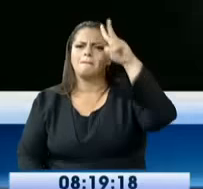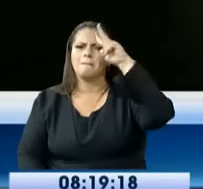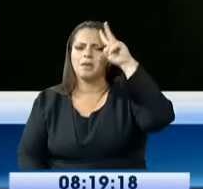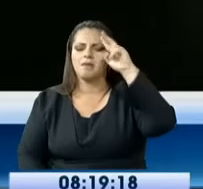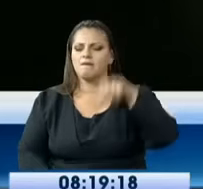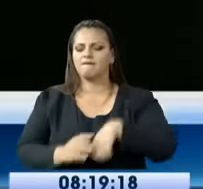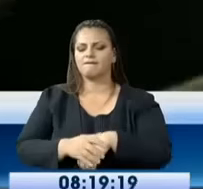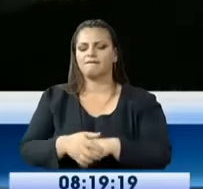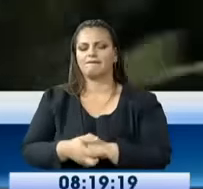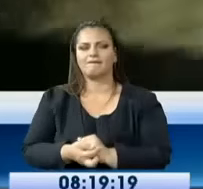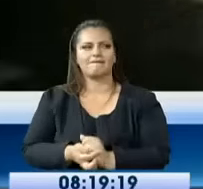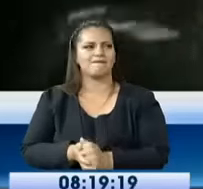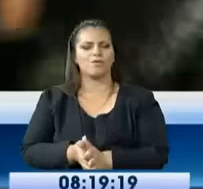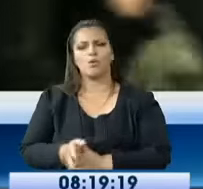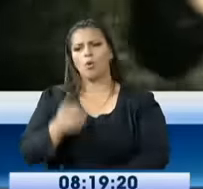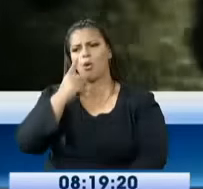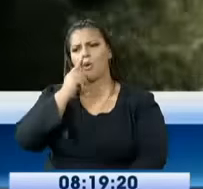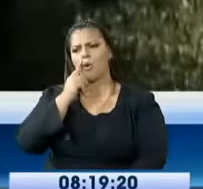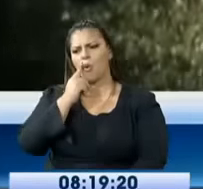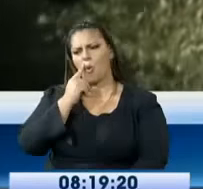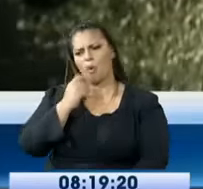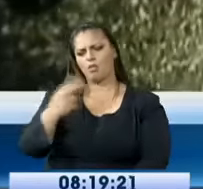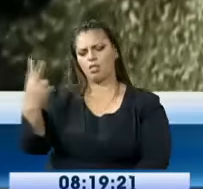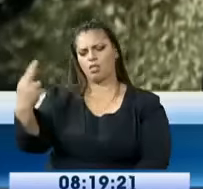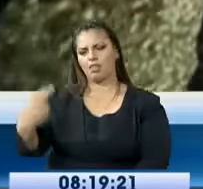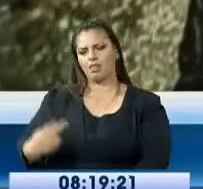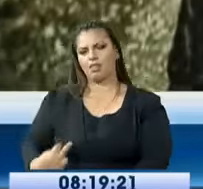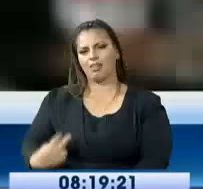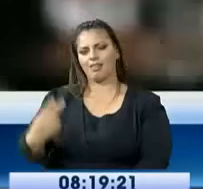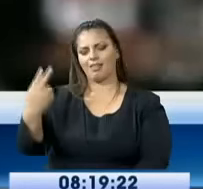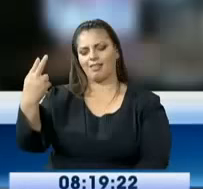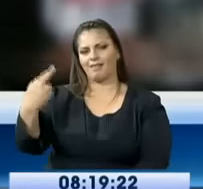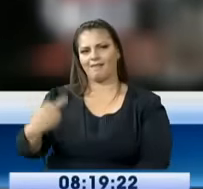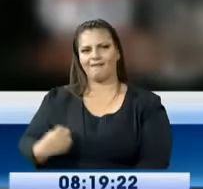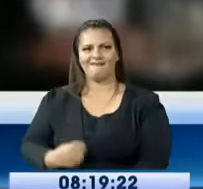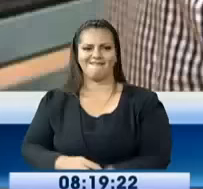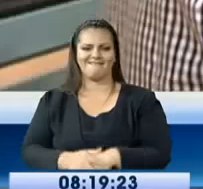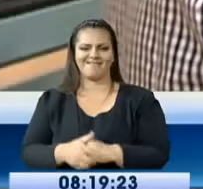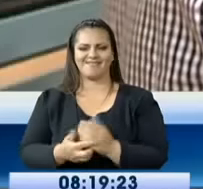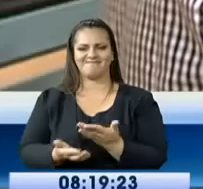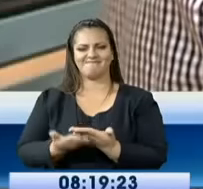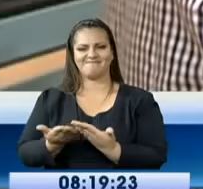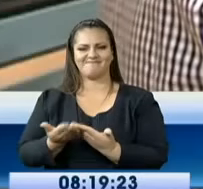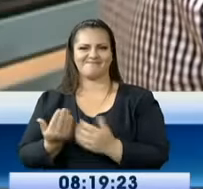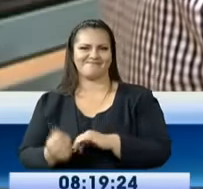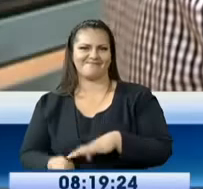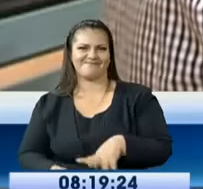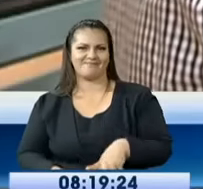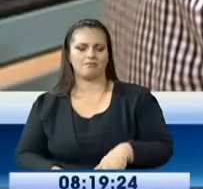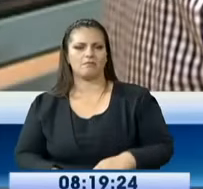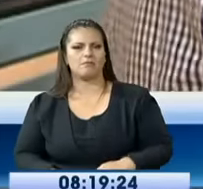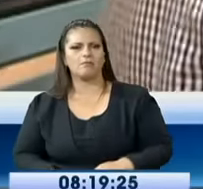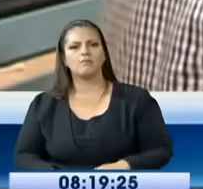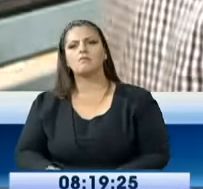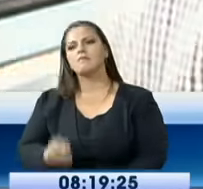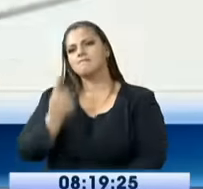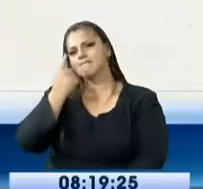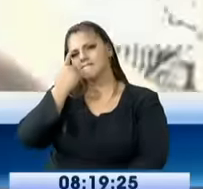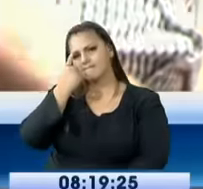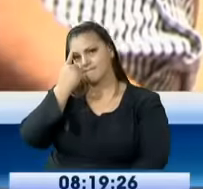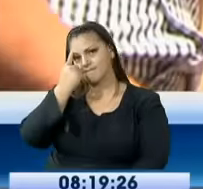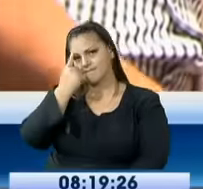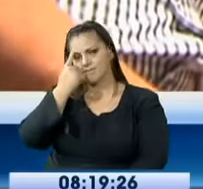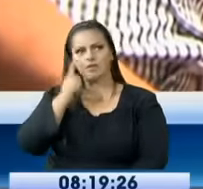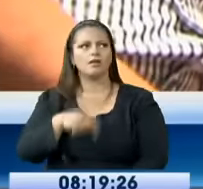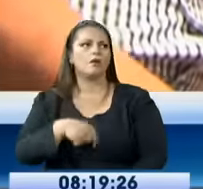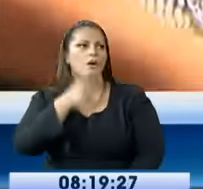aprovechan de la ingenuidad o a veces de los gallos bellos de ese momento y pagamos, ¿no? La